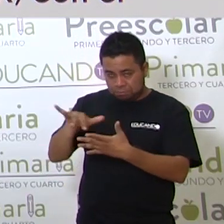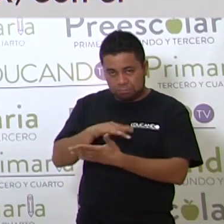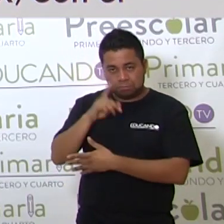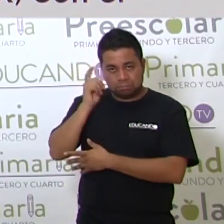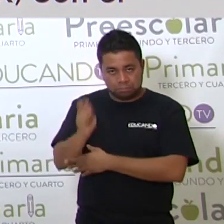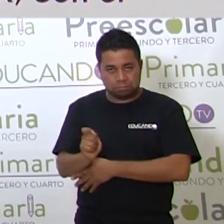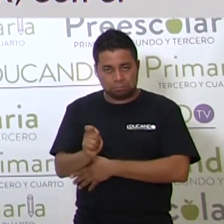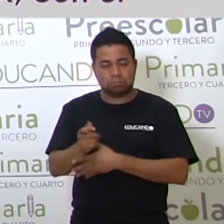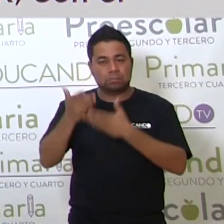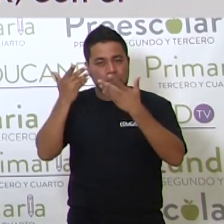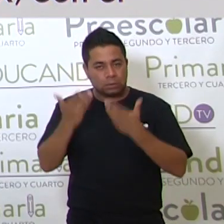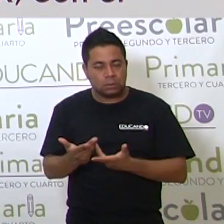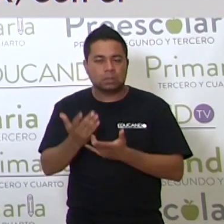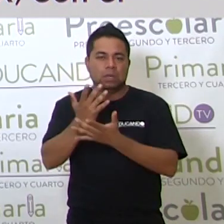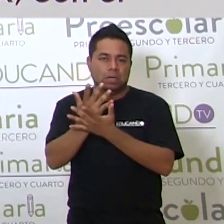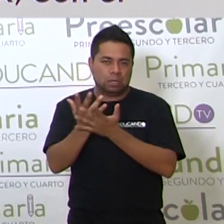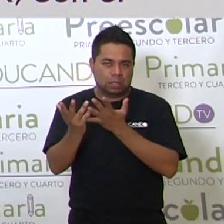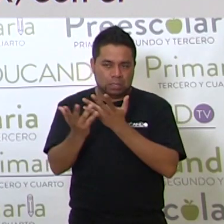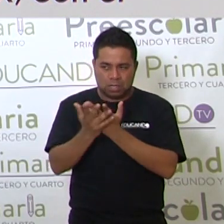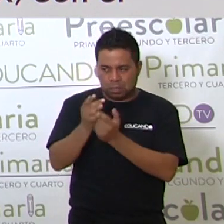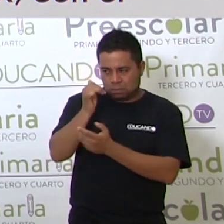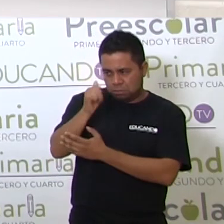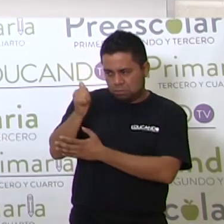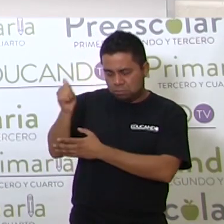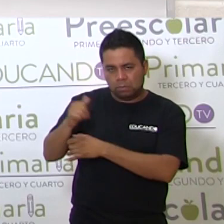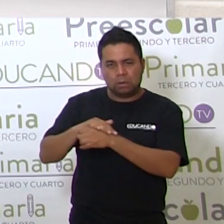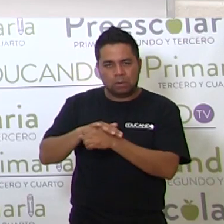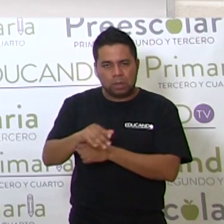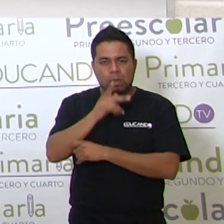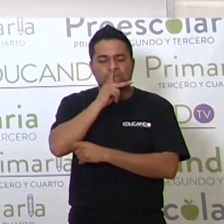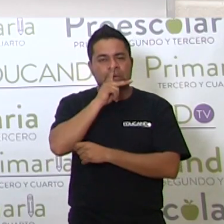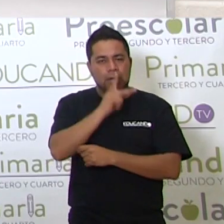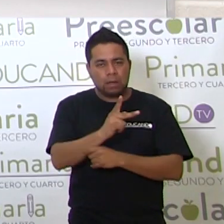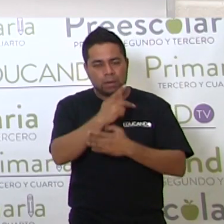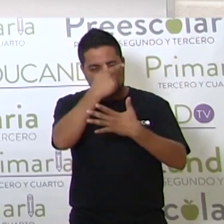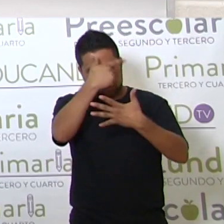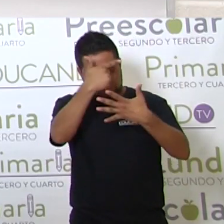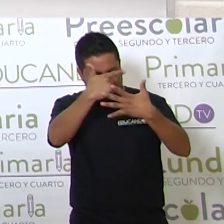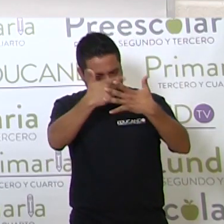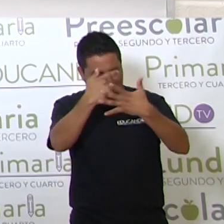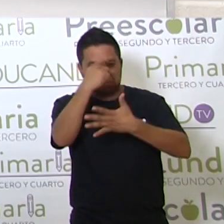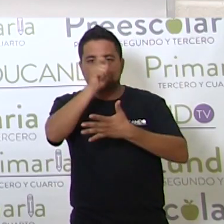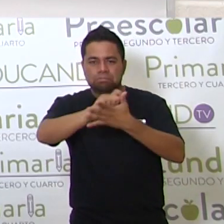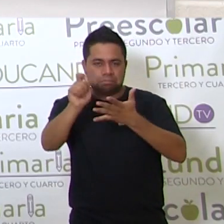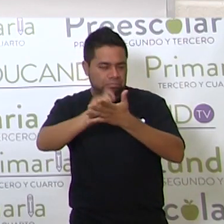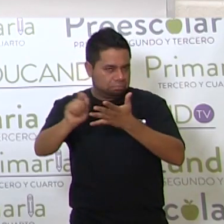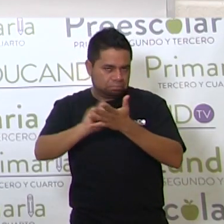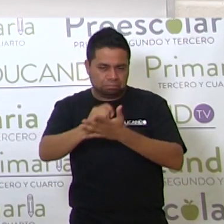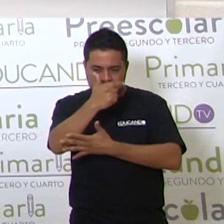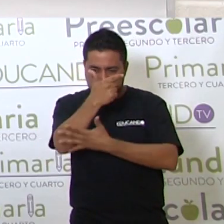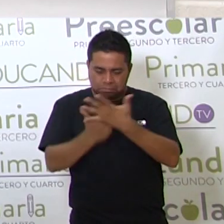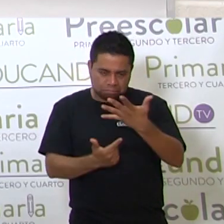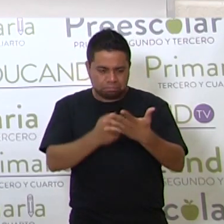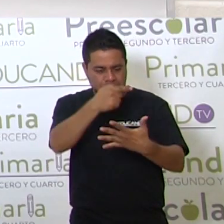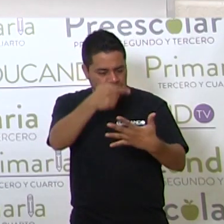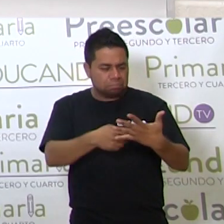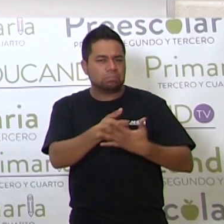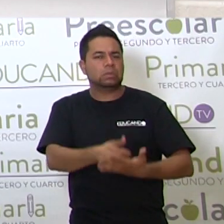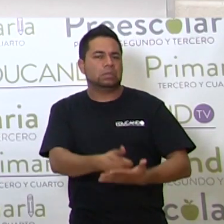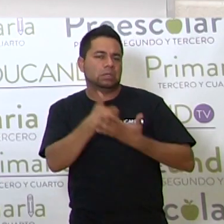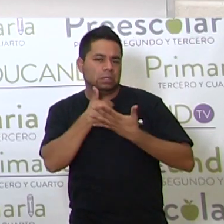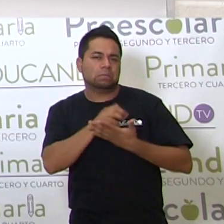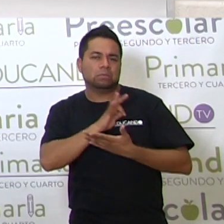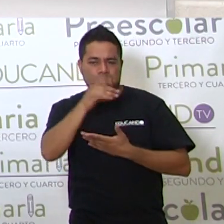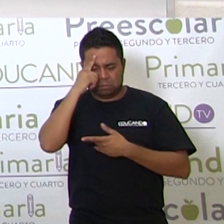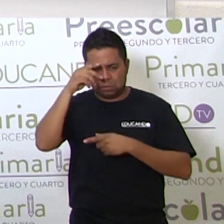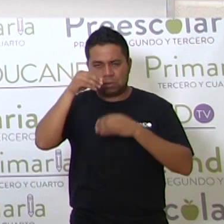vamos a hacer un listado de las palabras que nosotros creemos que nos van a ayudar a crear un